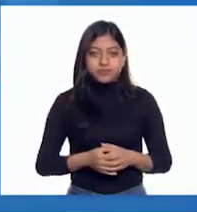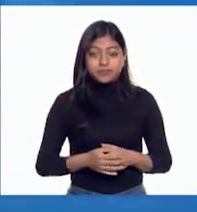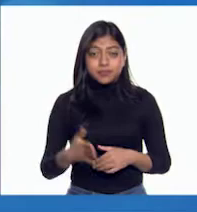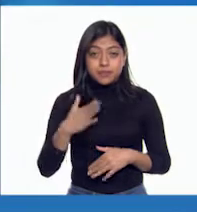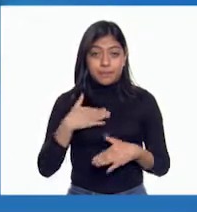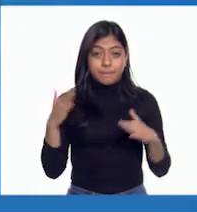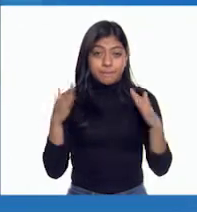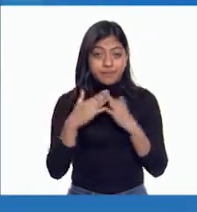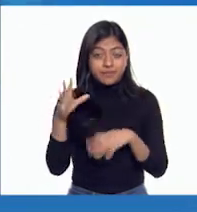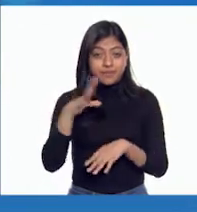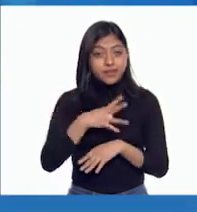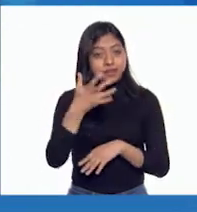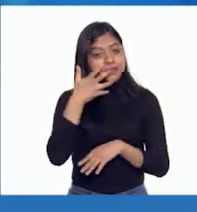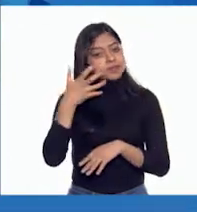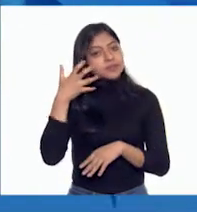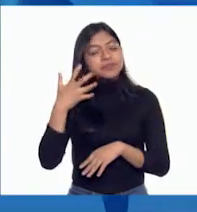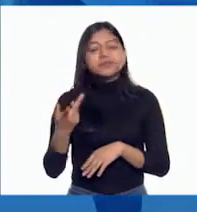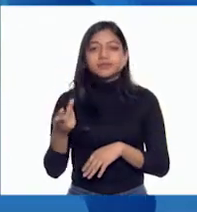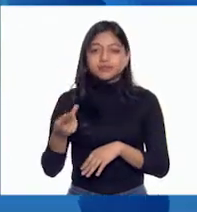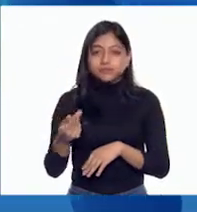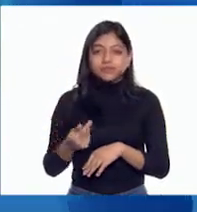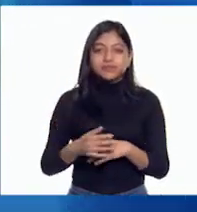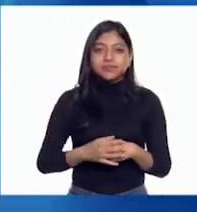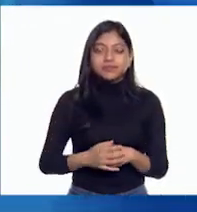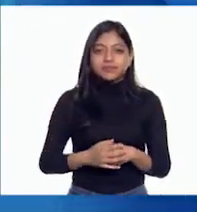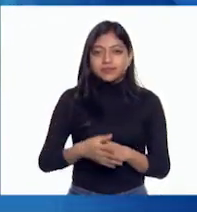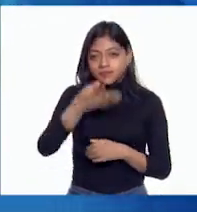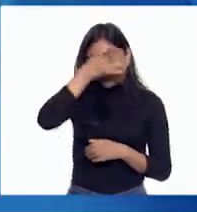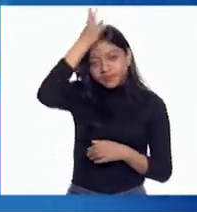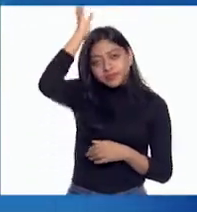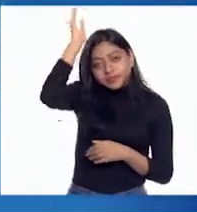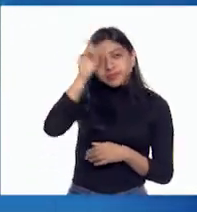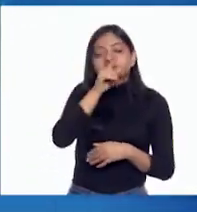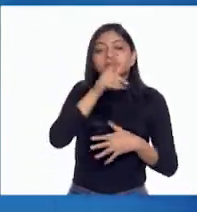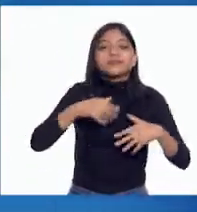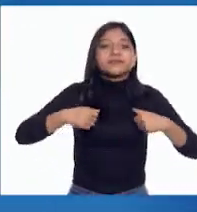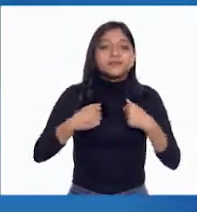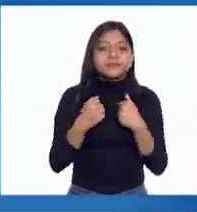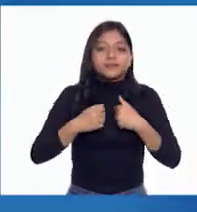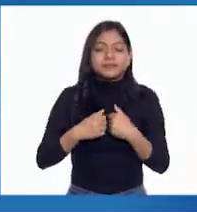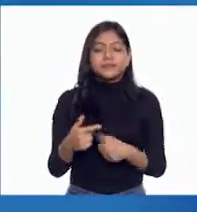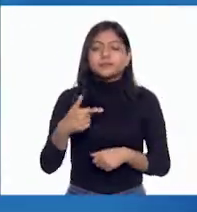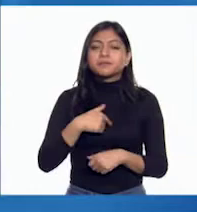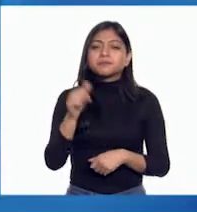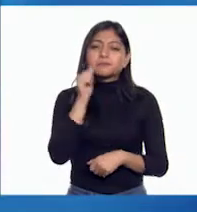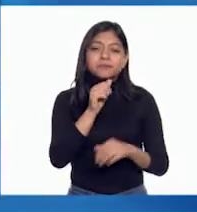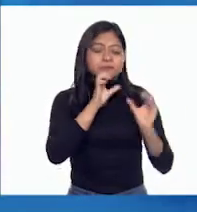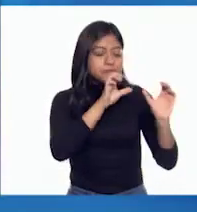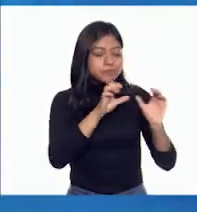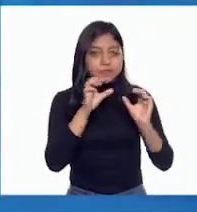En casa tengo un gato, un perro, un gallo y una gallina. Y siempre los cuido mucho.